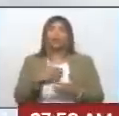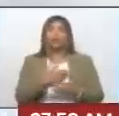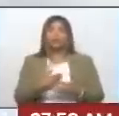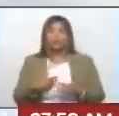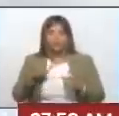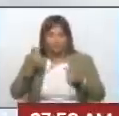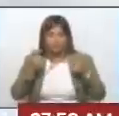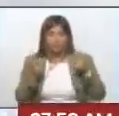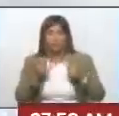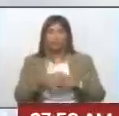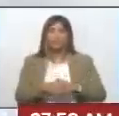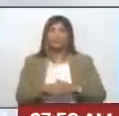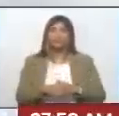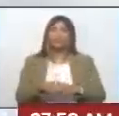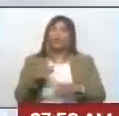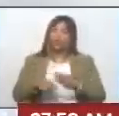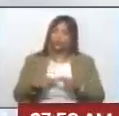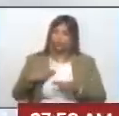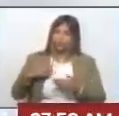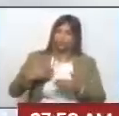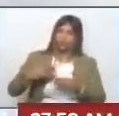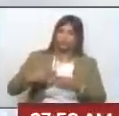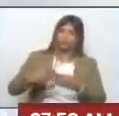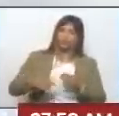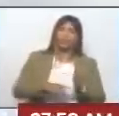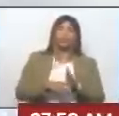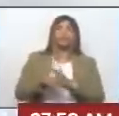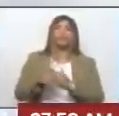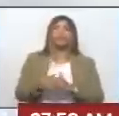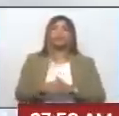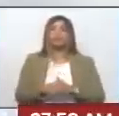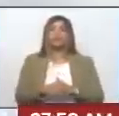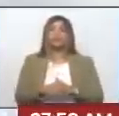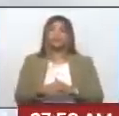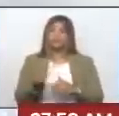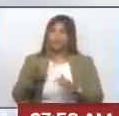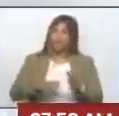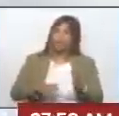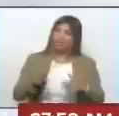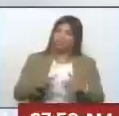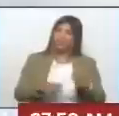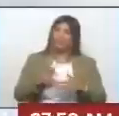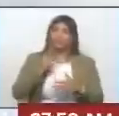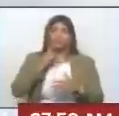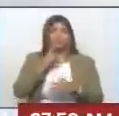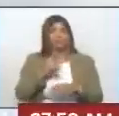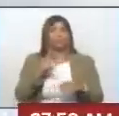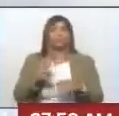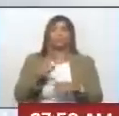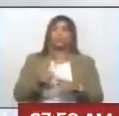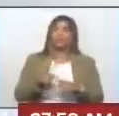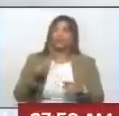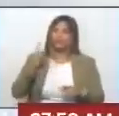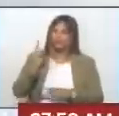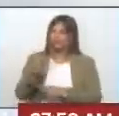Chávez, y hemos venido pues en un desarrollo. Ellos a veces han hecho acusaciones